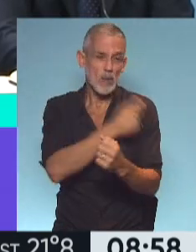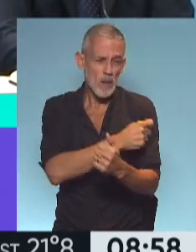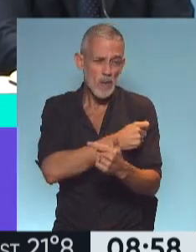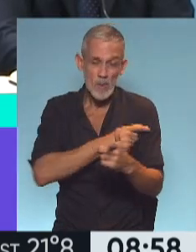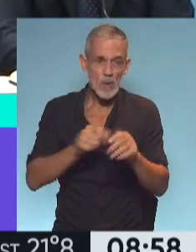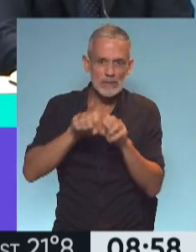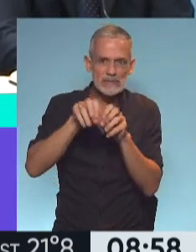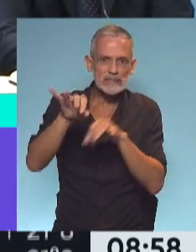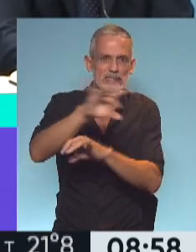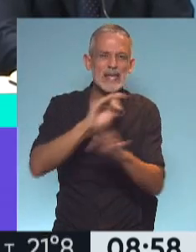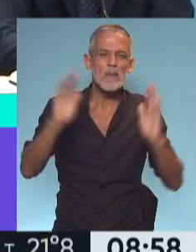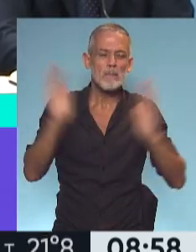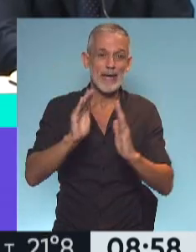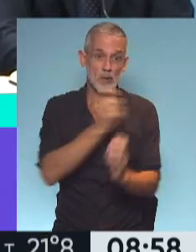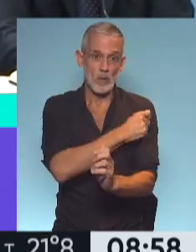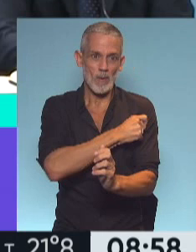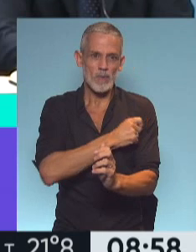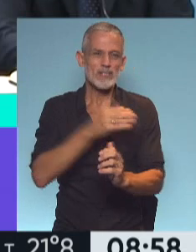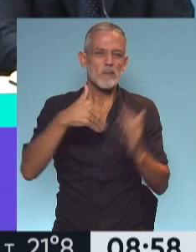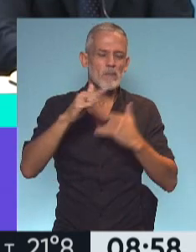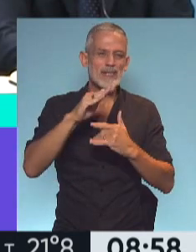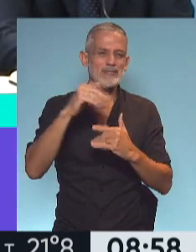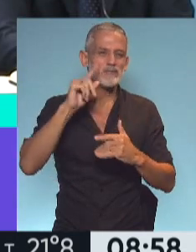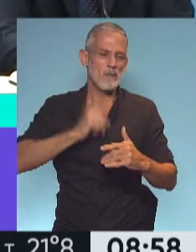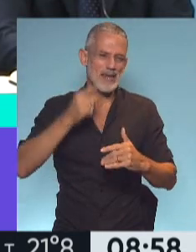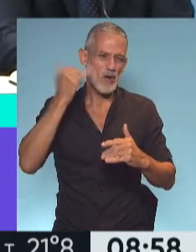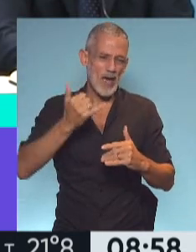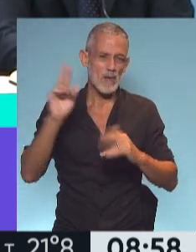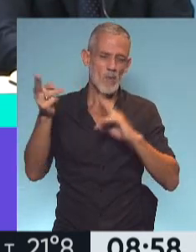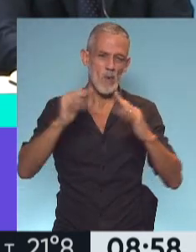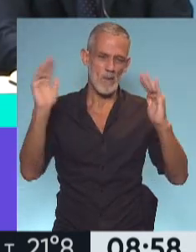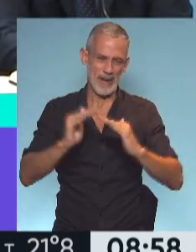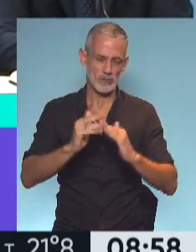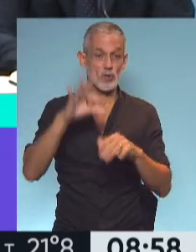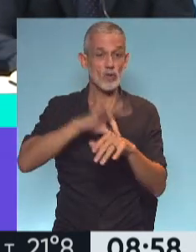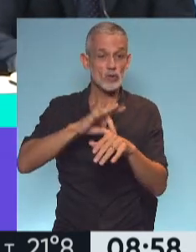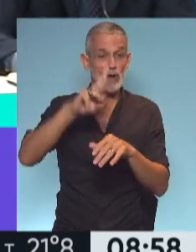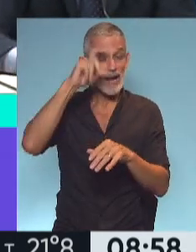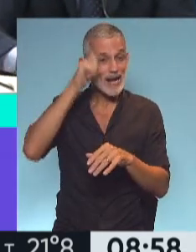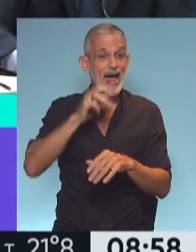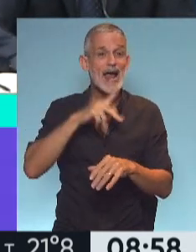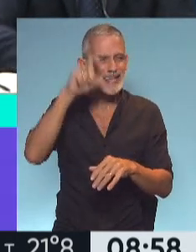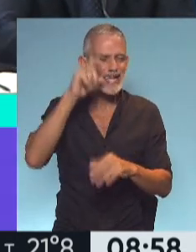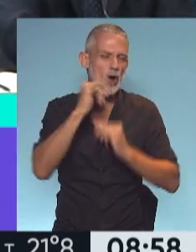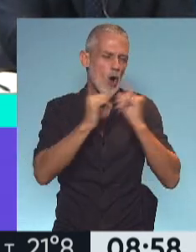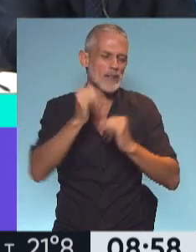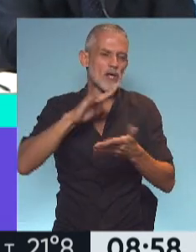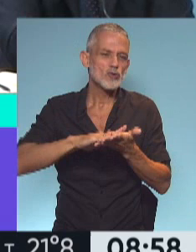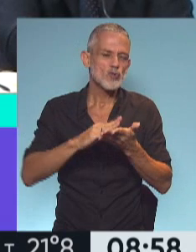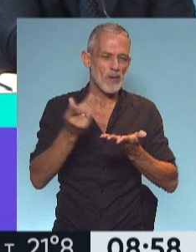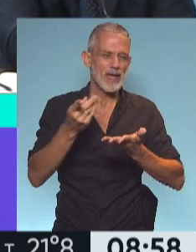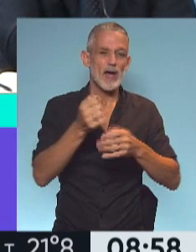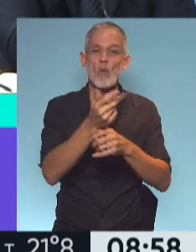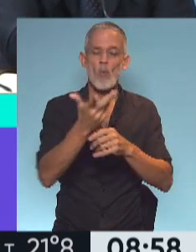la transmisión para vacunar a quienes tienen más riesgo y poder bajar la mortalidad. La doctora Rearte va a hacer un comentario en relación a los casos y el